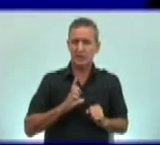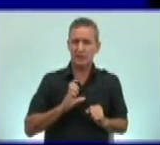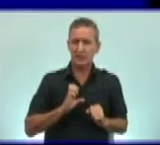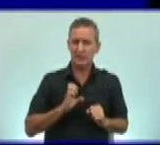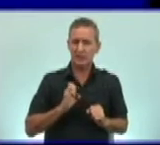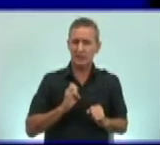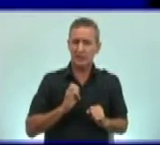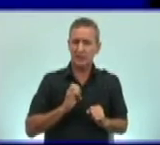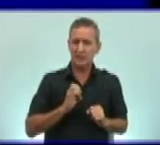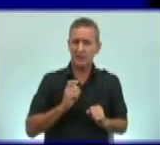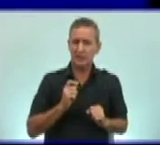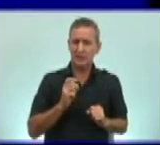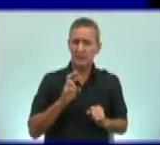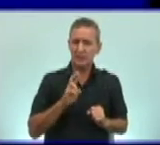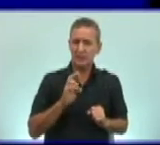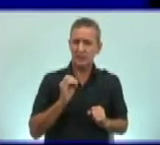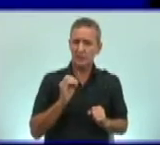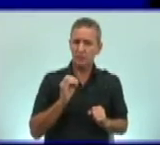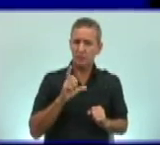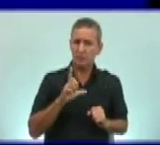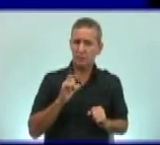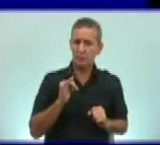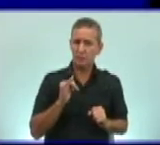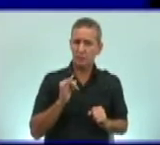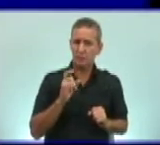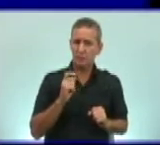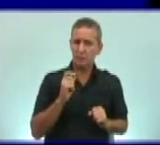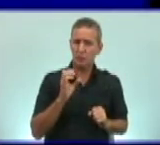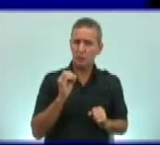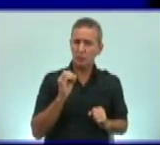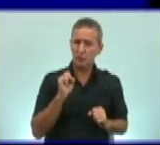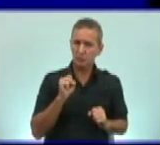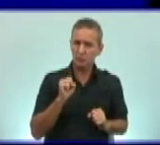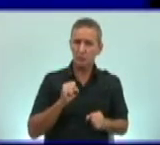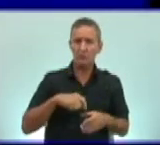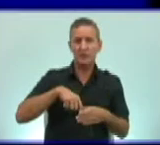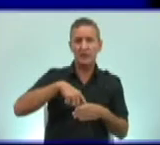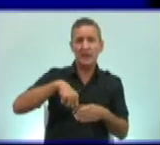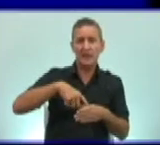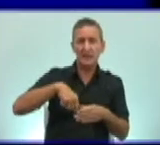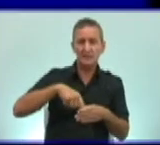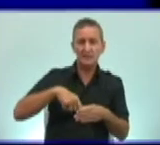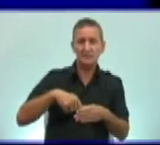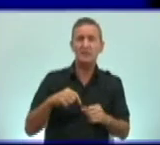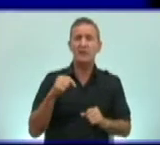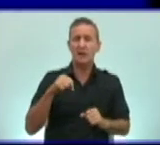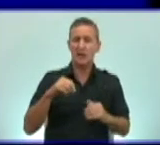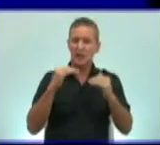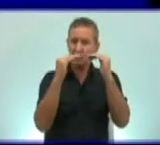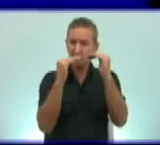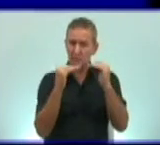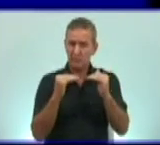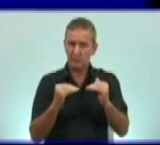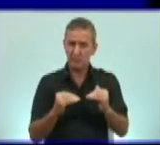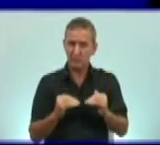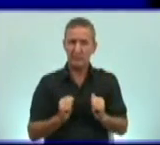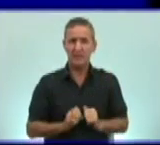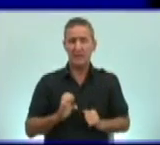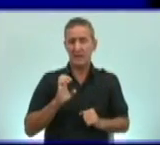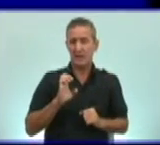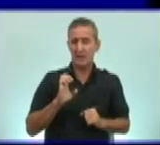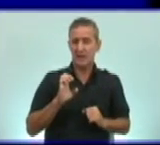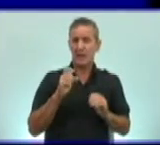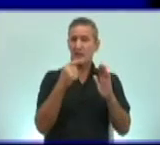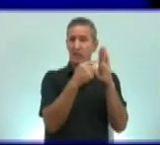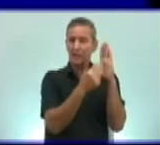un disolvente adecuado. Esto nos va a permitir entonces clasificar a los electrolitos